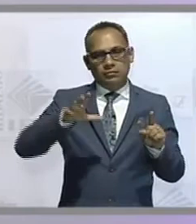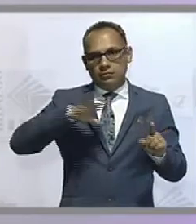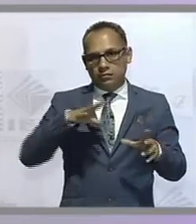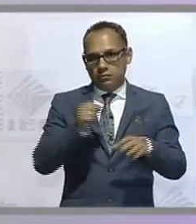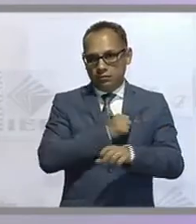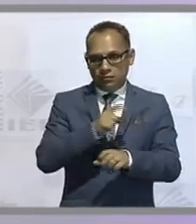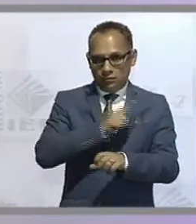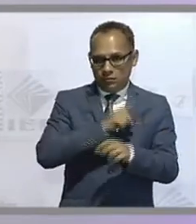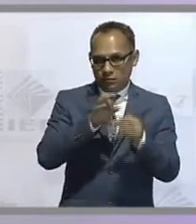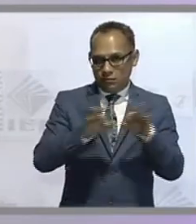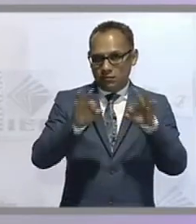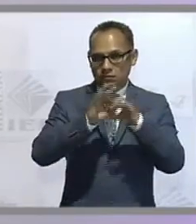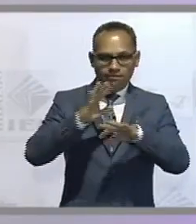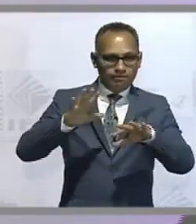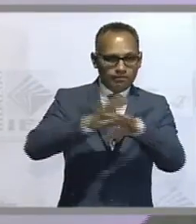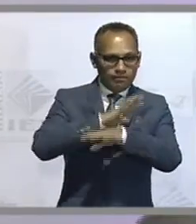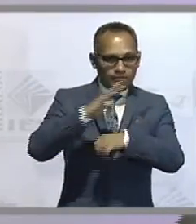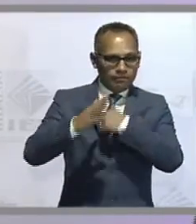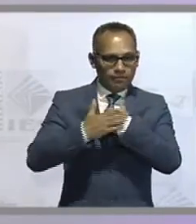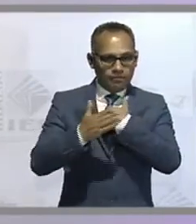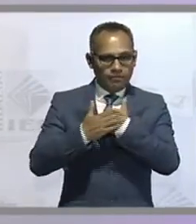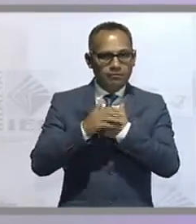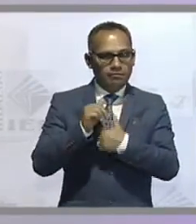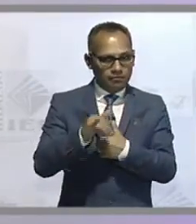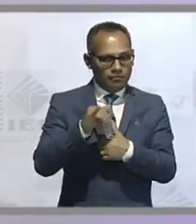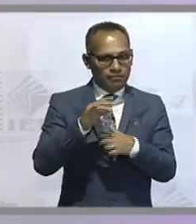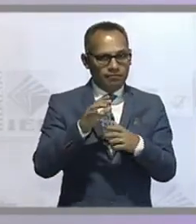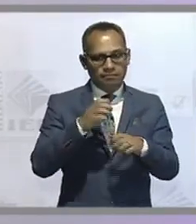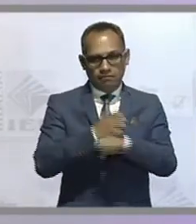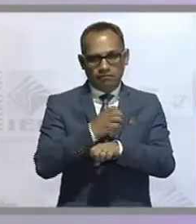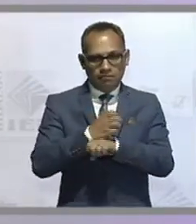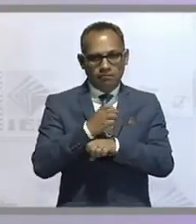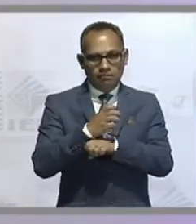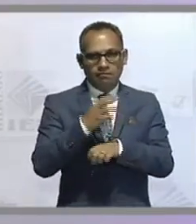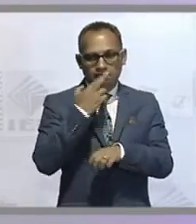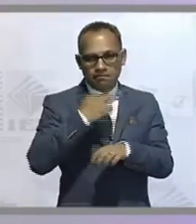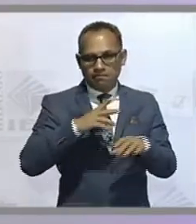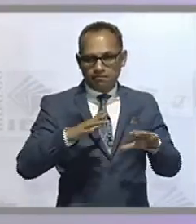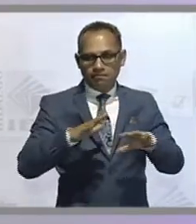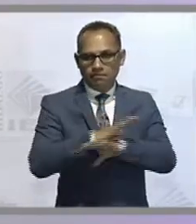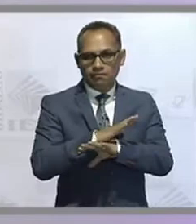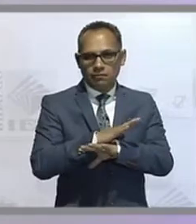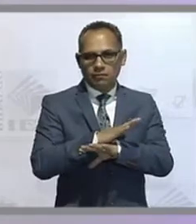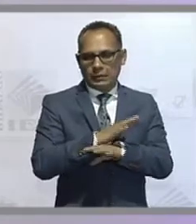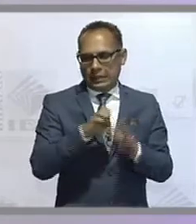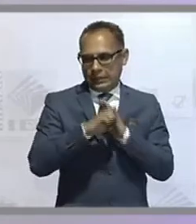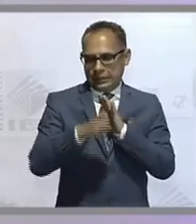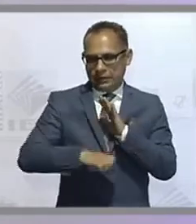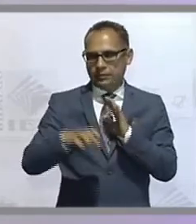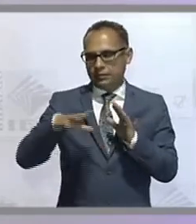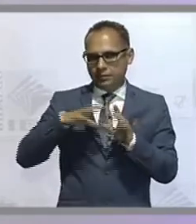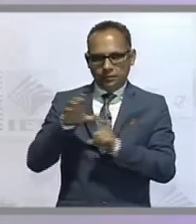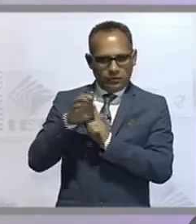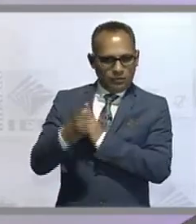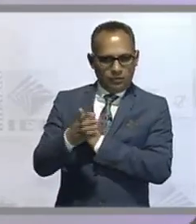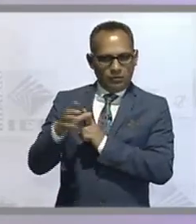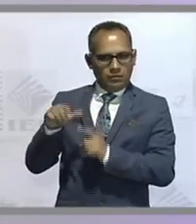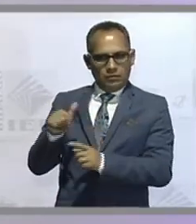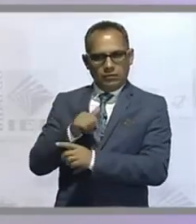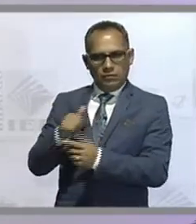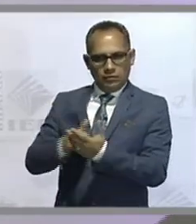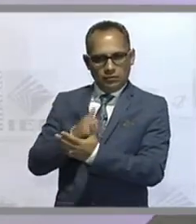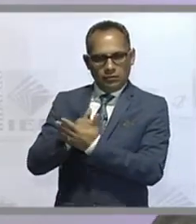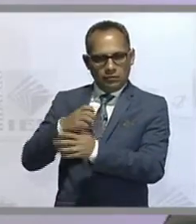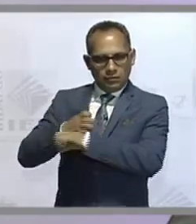salud en las que tienen nuestro estado no es posible que pareja por ejemplo para la comisión de arbitraje médico del estado de hidalgo siempre